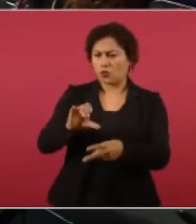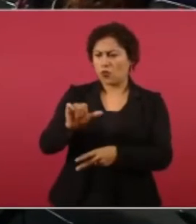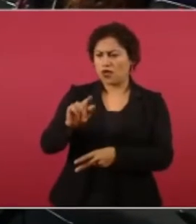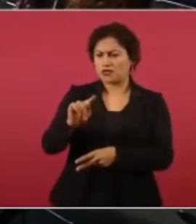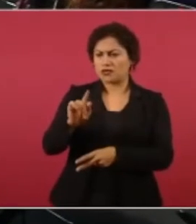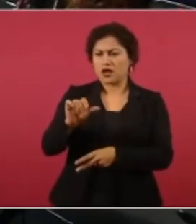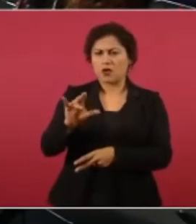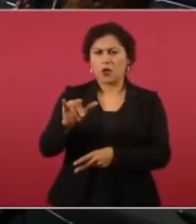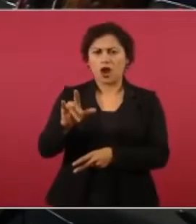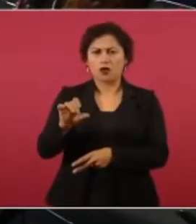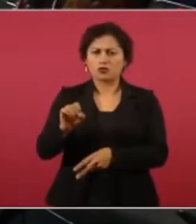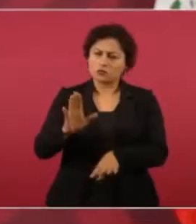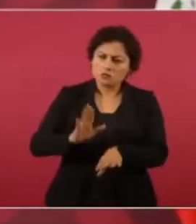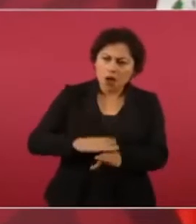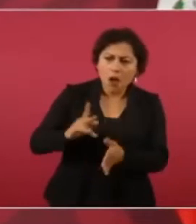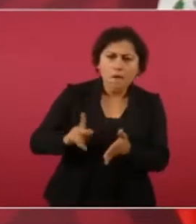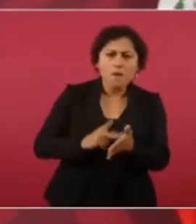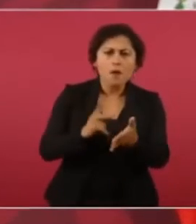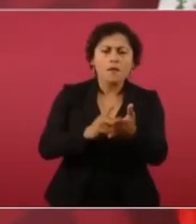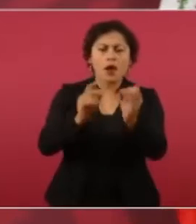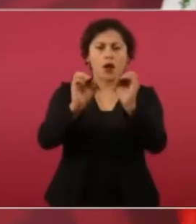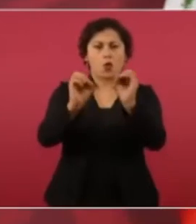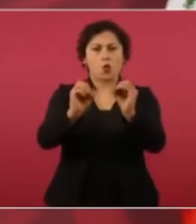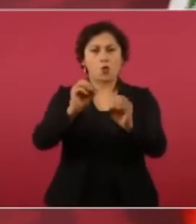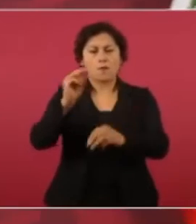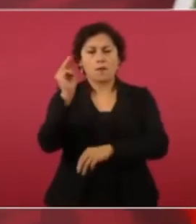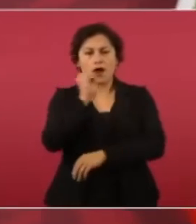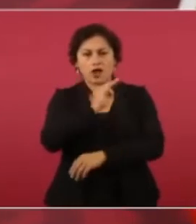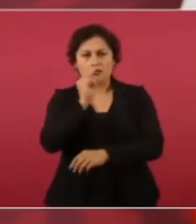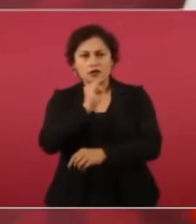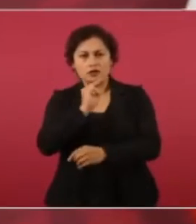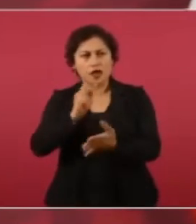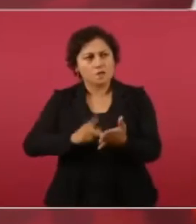Coatzacoalcos, o a Mazatlán,